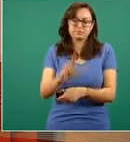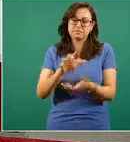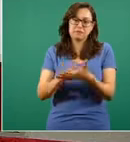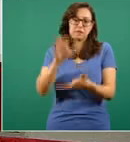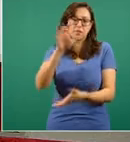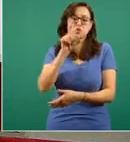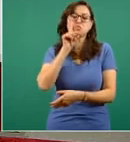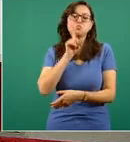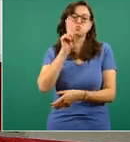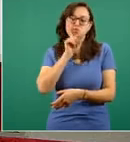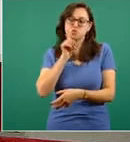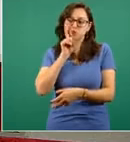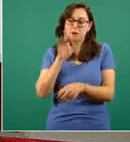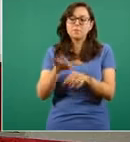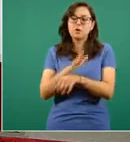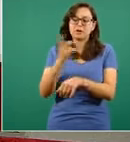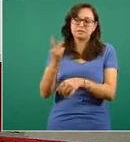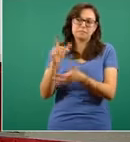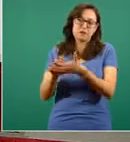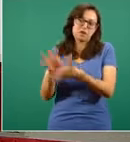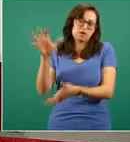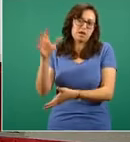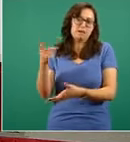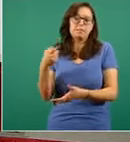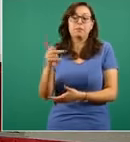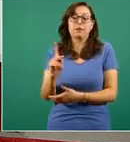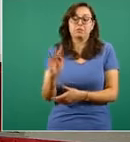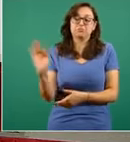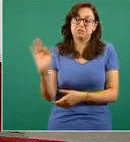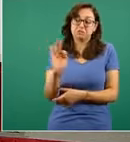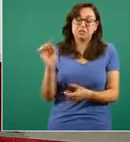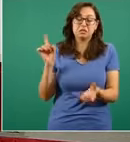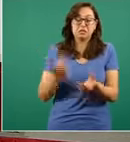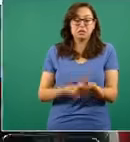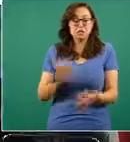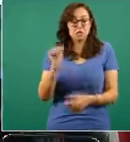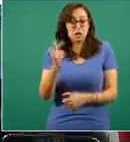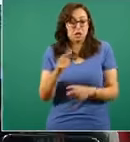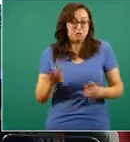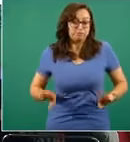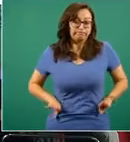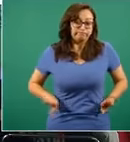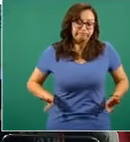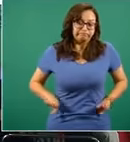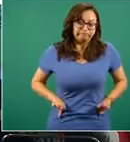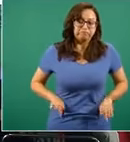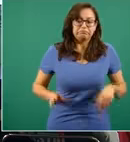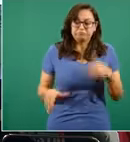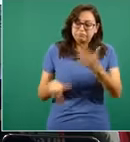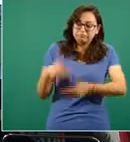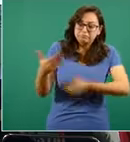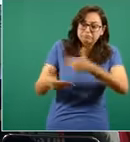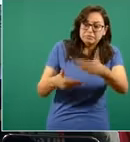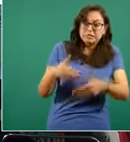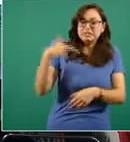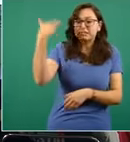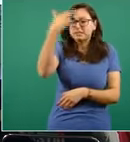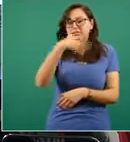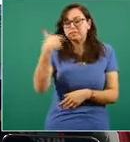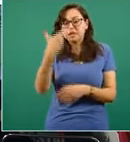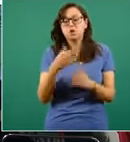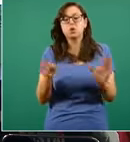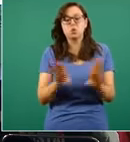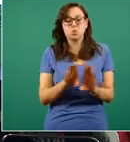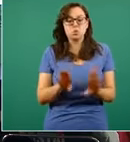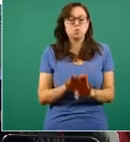al sexo podría deberse también a otras situaciones. En la medida que tengamos el resultado de estos análisis, de esta